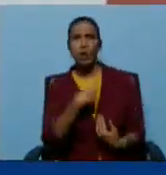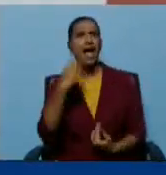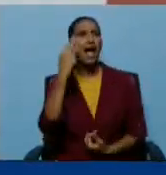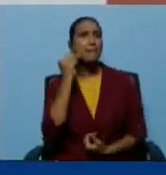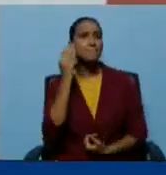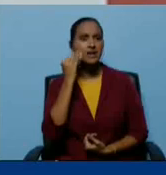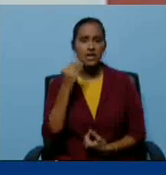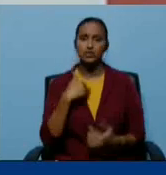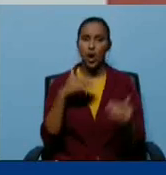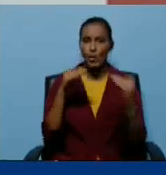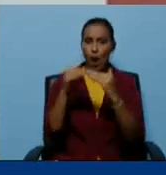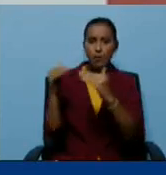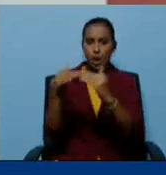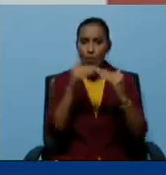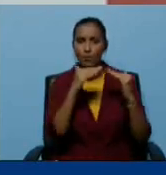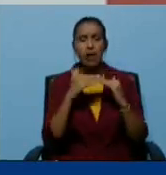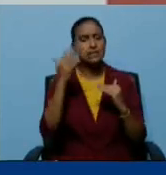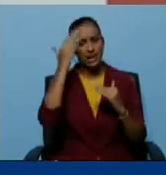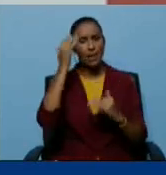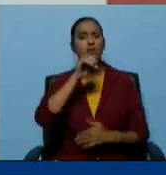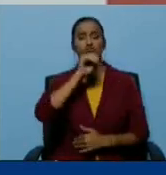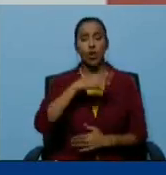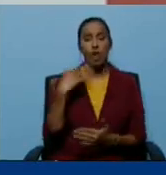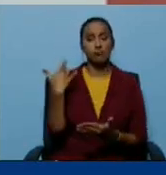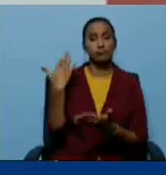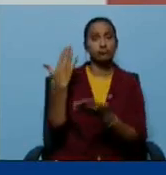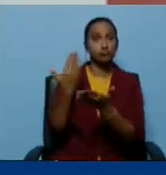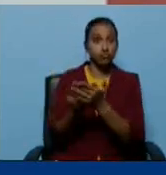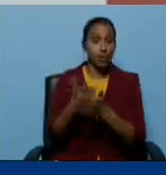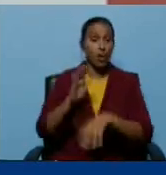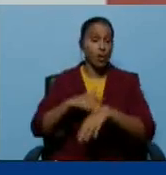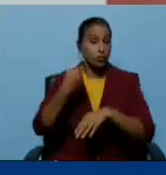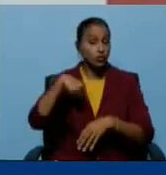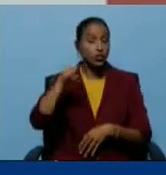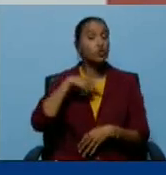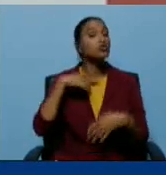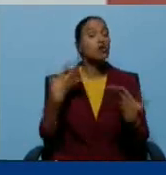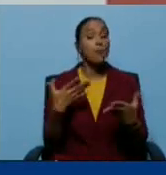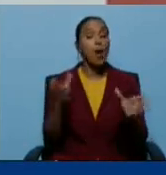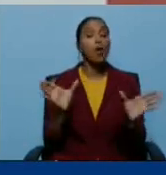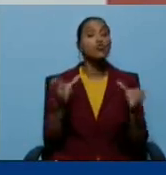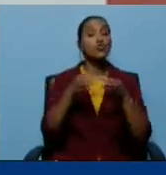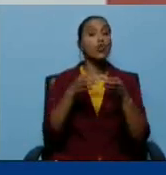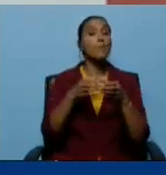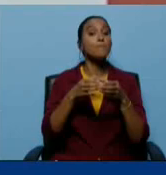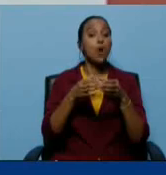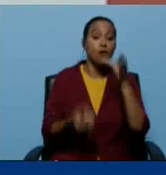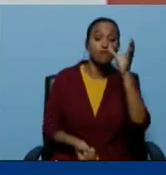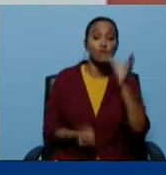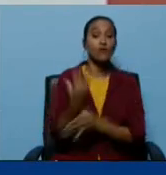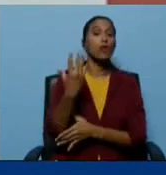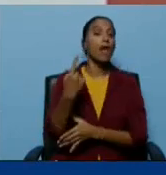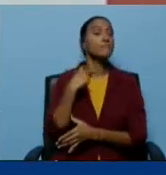Estamos ahí contemporáneos. Somos la generación fundadora. Cinco generaciones hemos hablado.